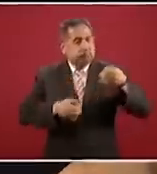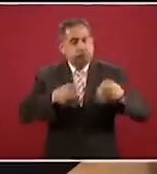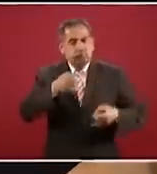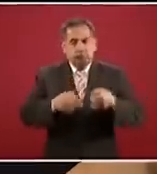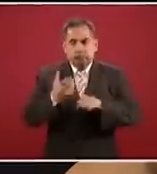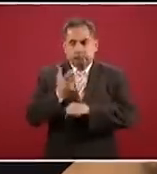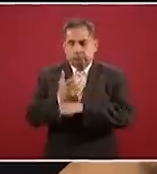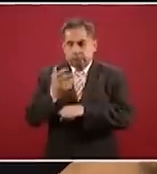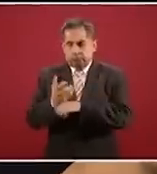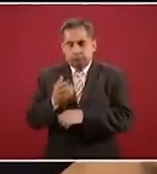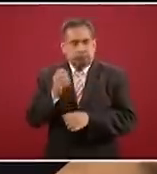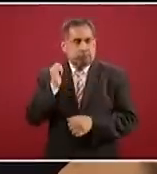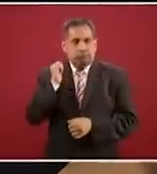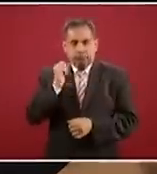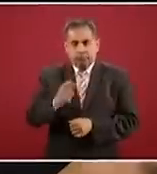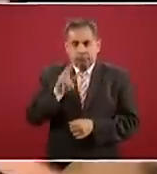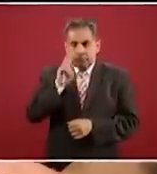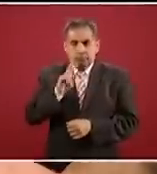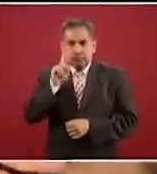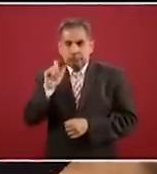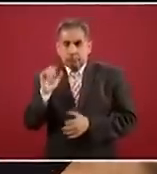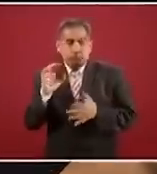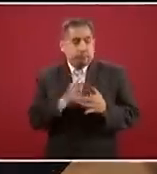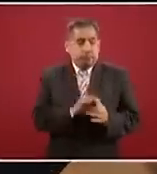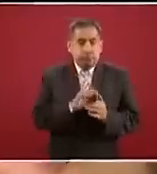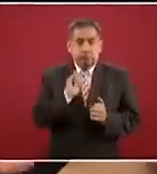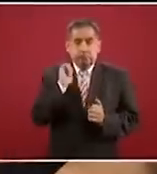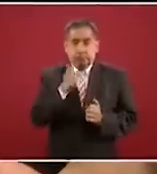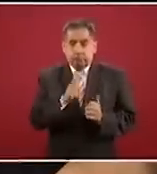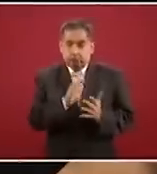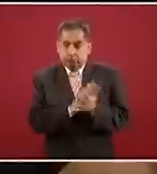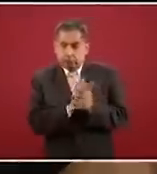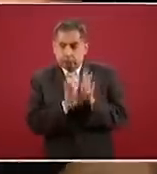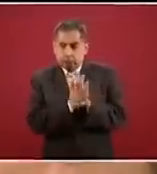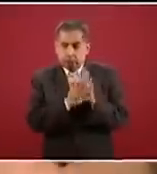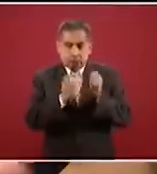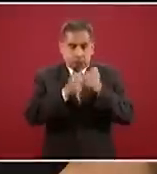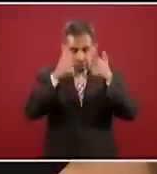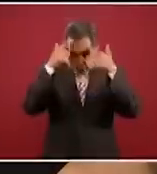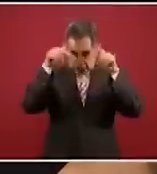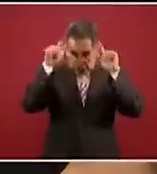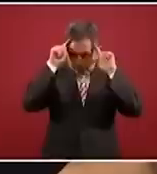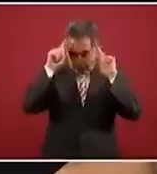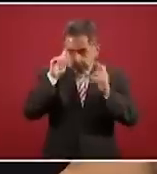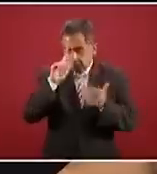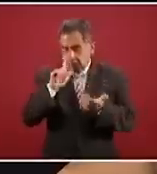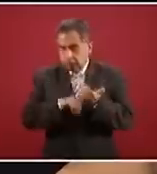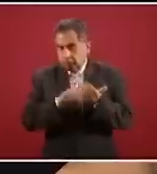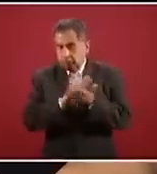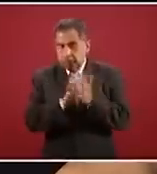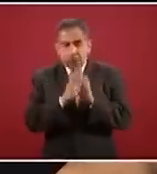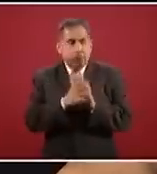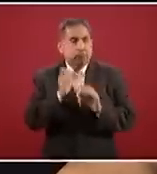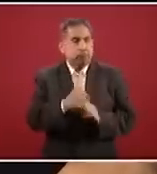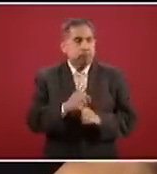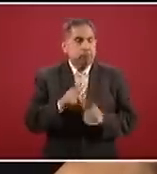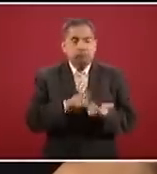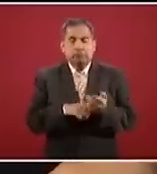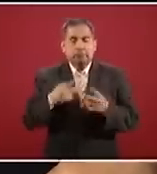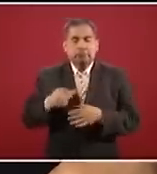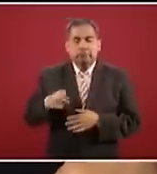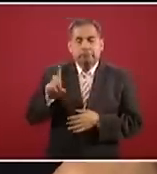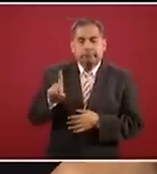Estados Unidos seguramente verán si también ahí hubo complicidades con marinos y complicidades con gente de la DEA, que es